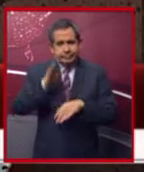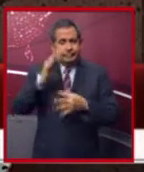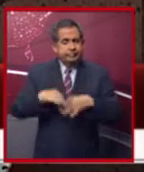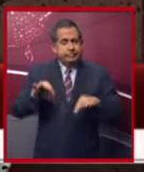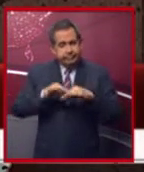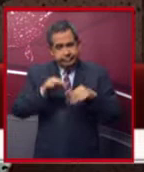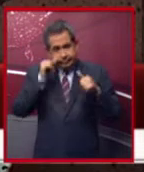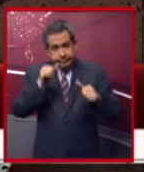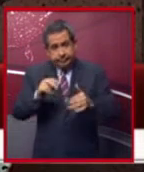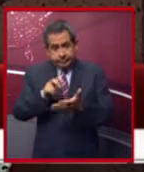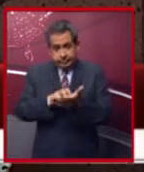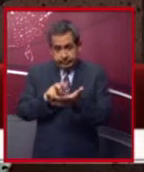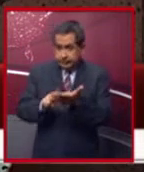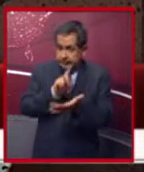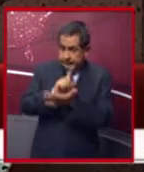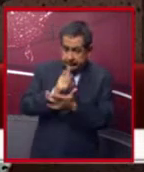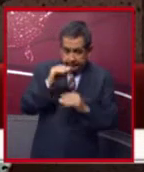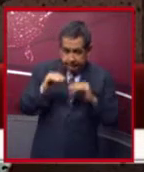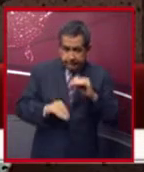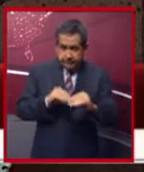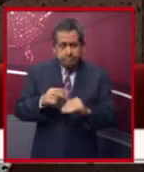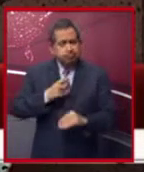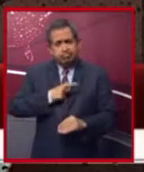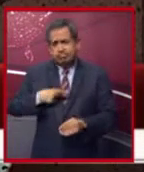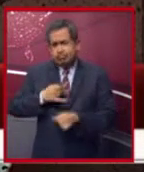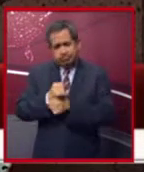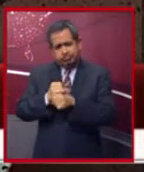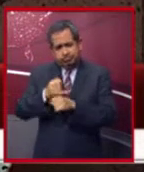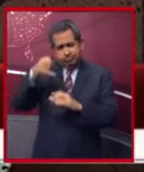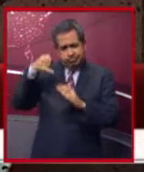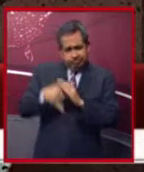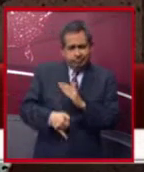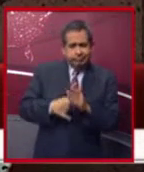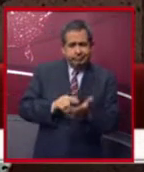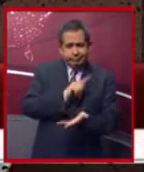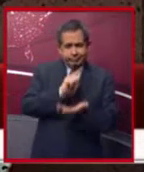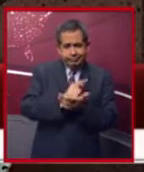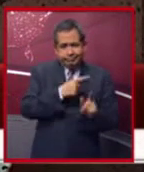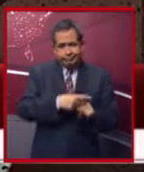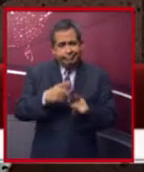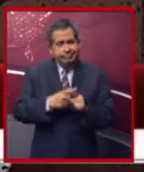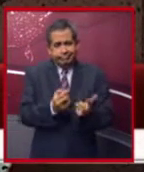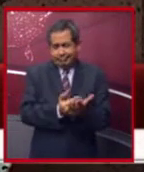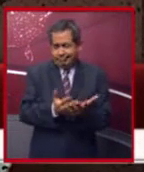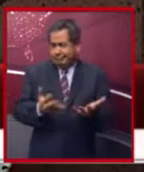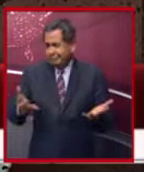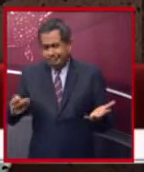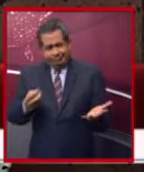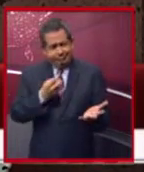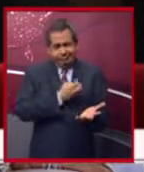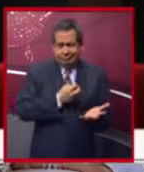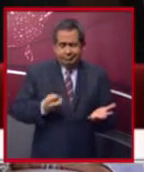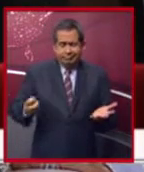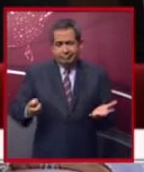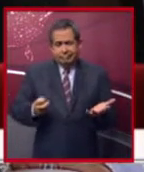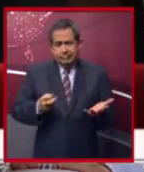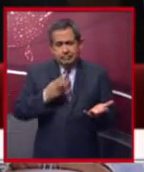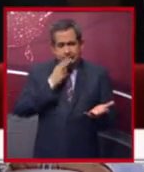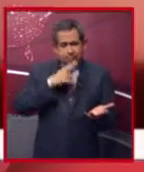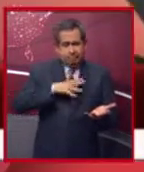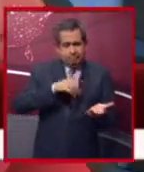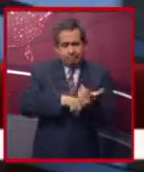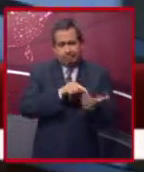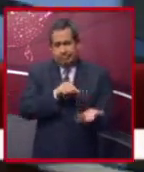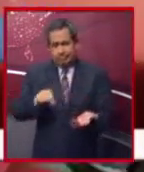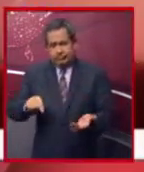meternos a legislar sobre el patrimonio, tenemos que revisar de todos modos todas estas leyes, porque en todas las leyes el patrimonio está